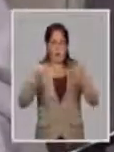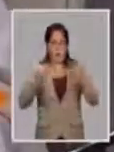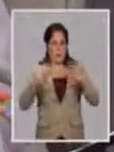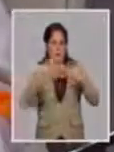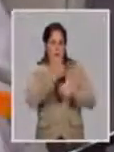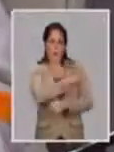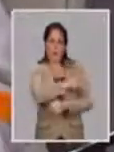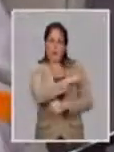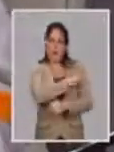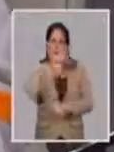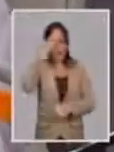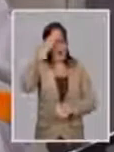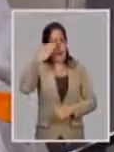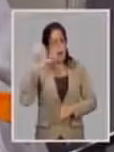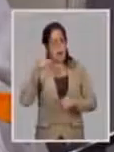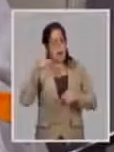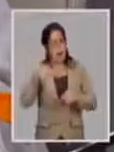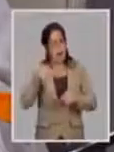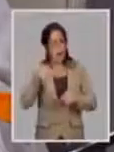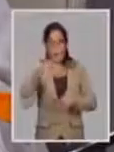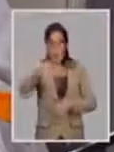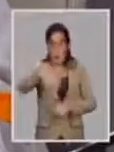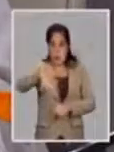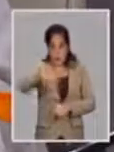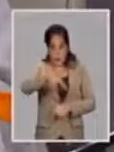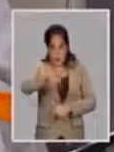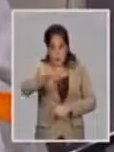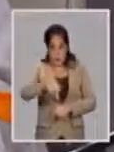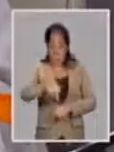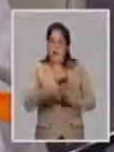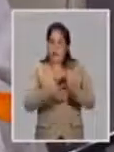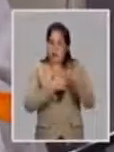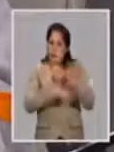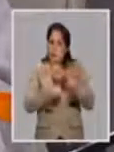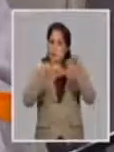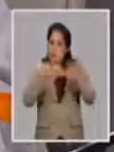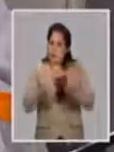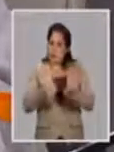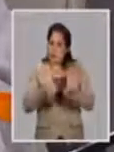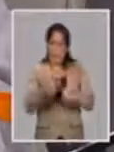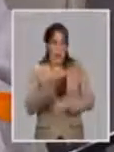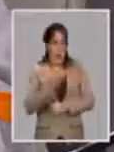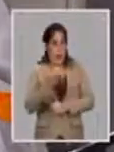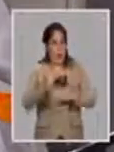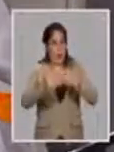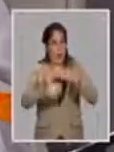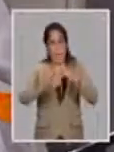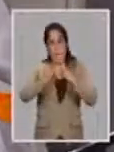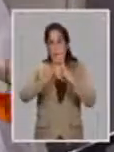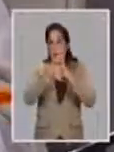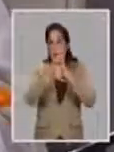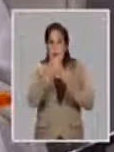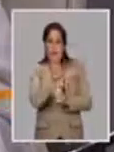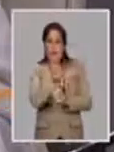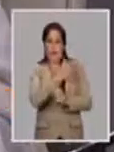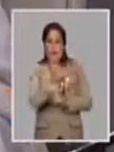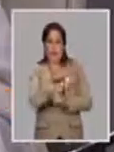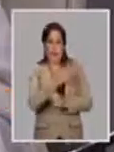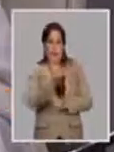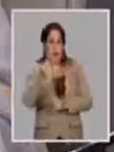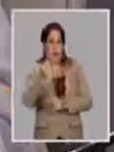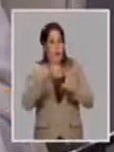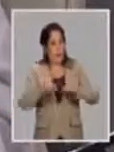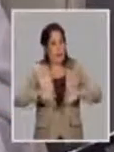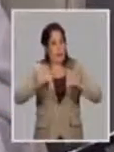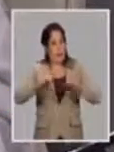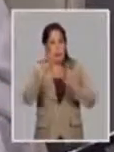noches al pueblo. Gracias por la oportunidad de actualizar. Realmente la velocidad a la que van estos proyectos hace que pudiéramos